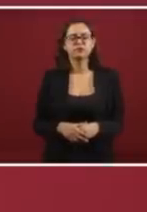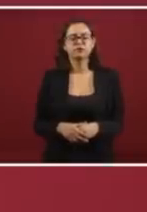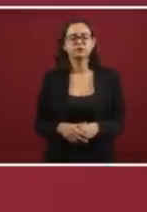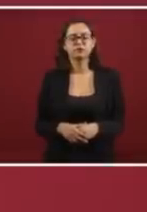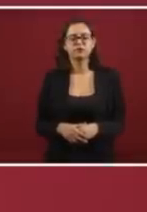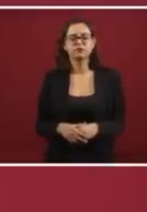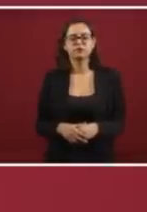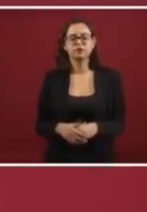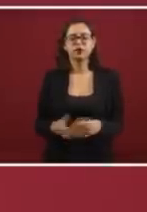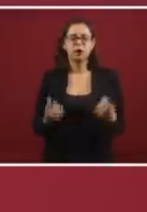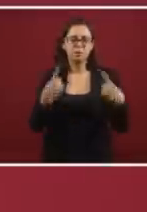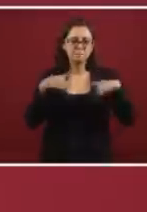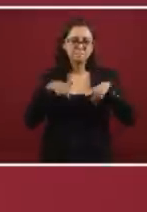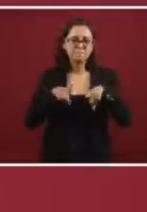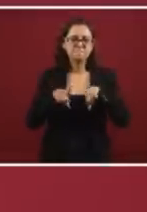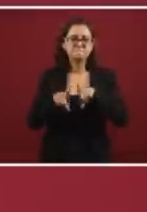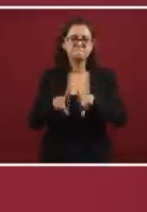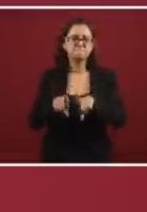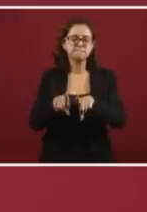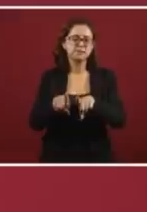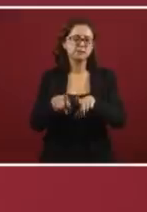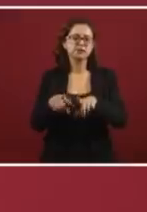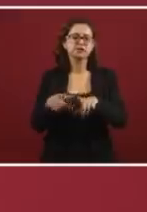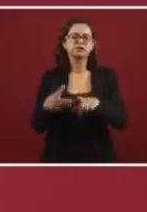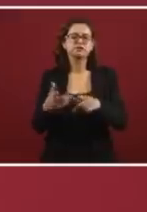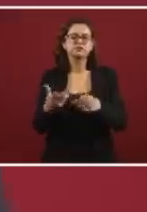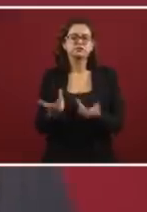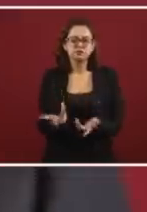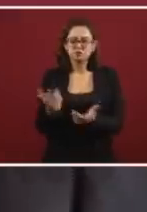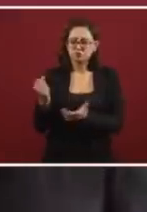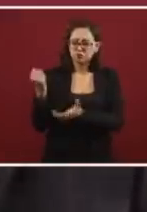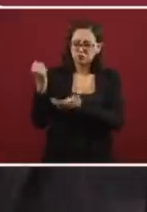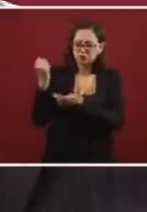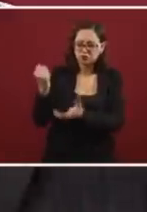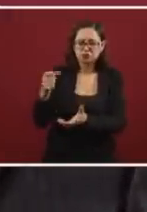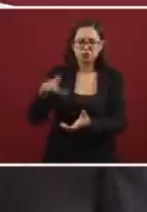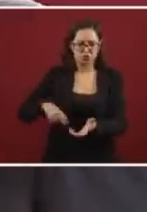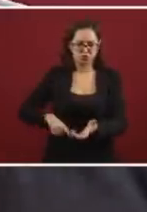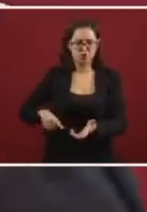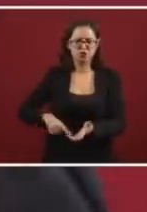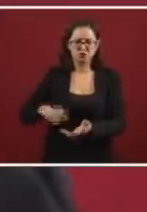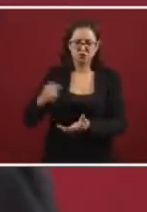al mismo tiempo llevando a cabo inversiones públicas